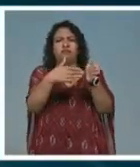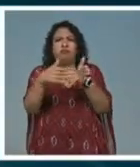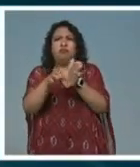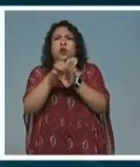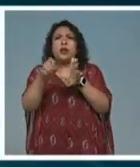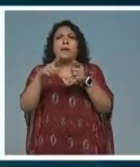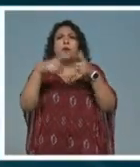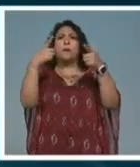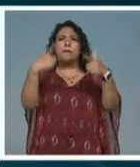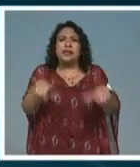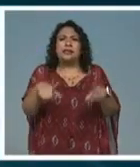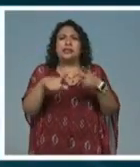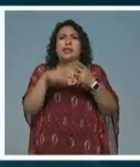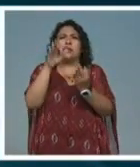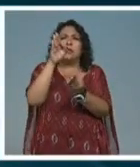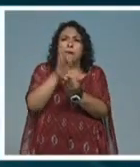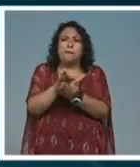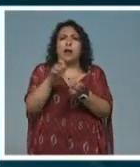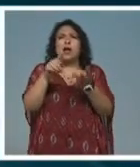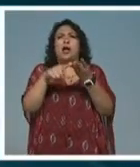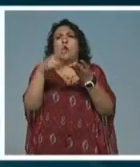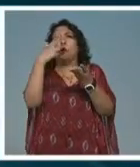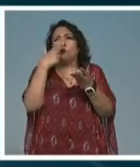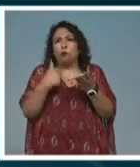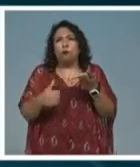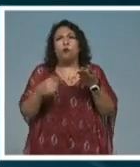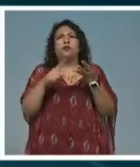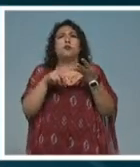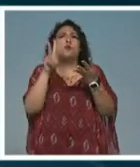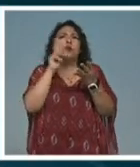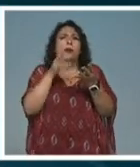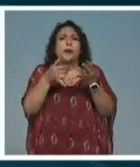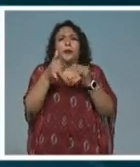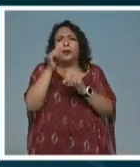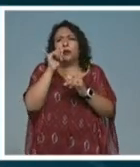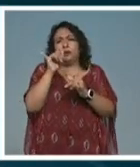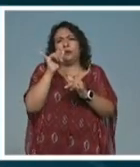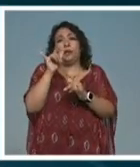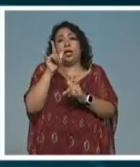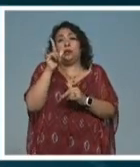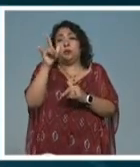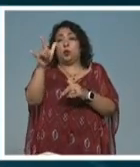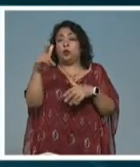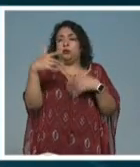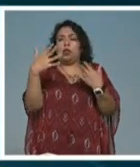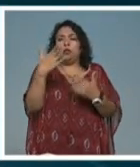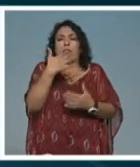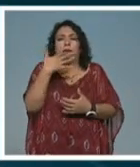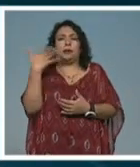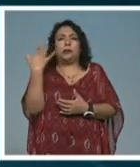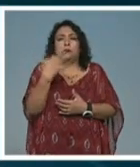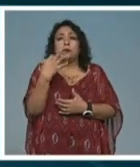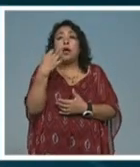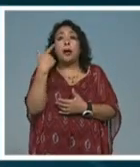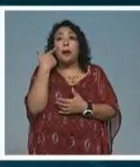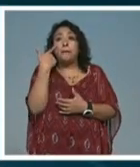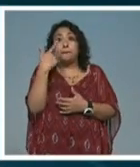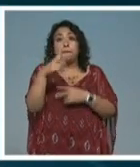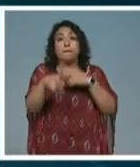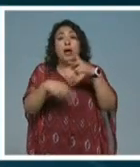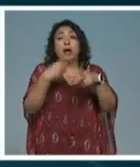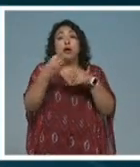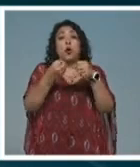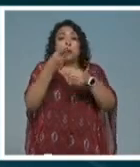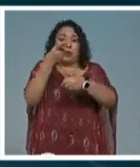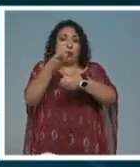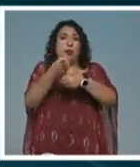como pasteles, tamales, postres y una degustación de bebidas espirituosas. ¡Qué delicia! No se lo pierdan. Es una